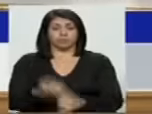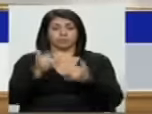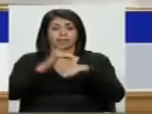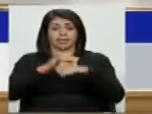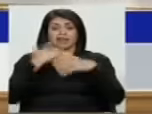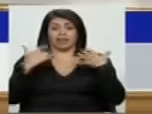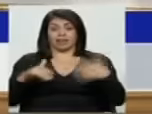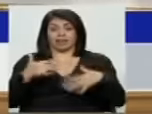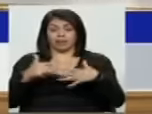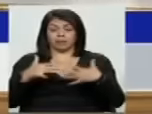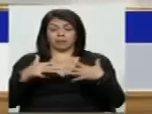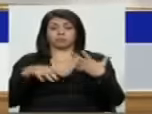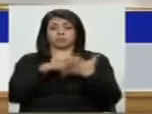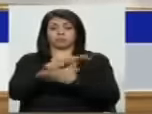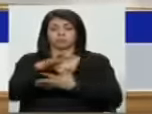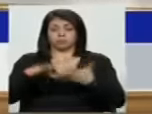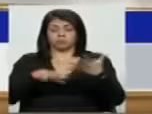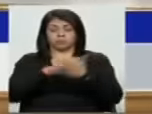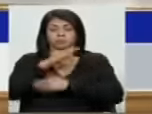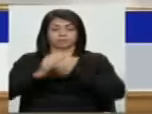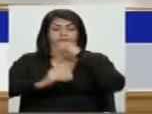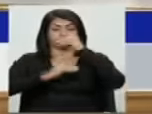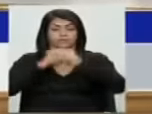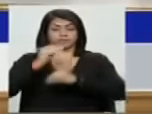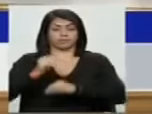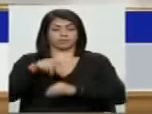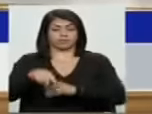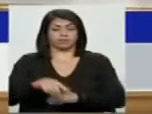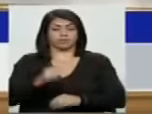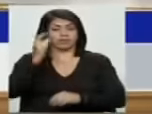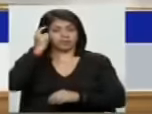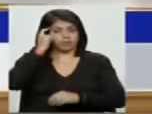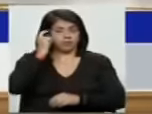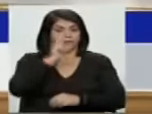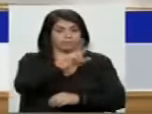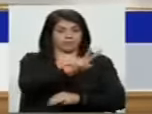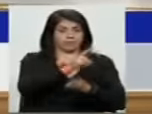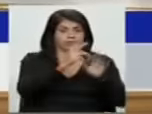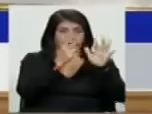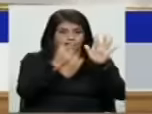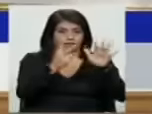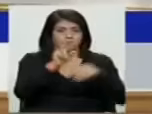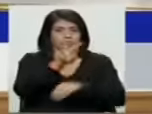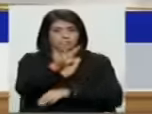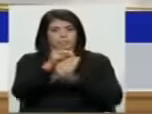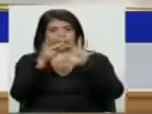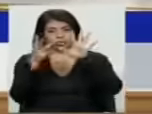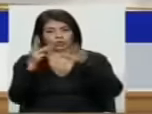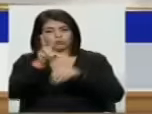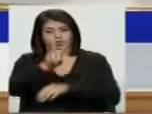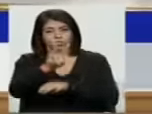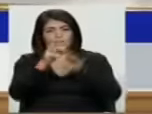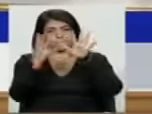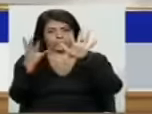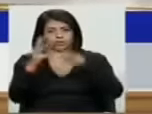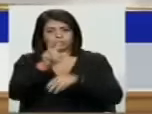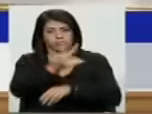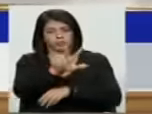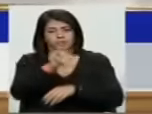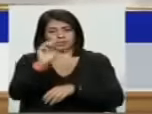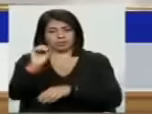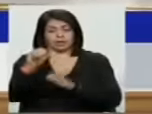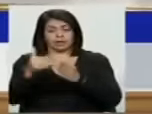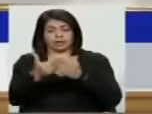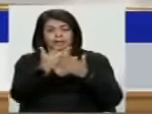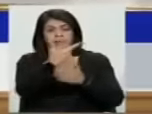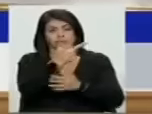grave naturaleza de los hechos orquestados los días 27, 28, 29, 30,